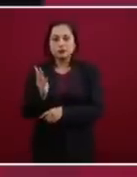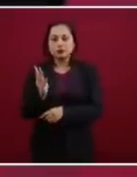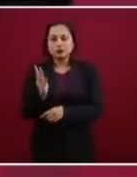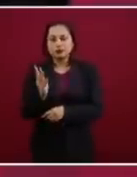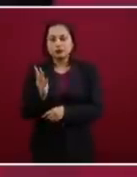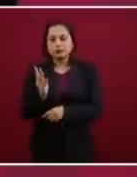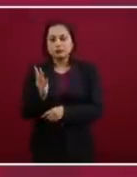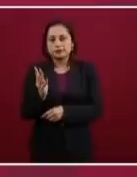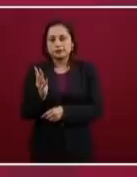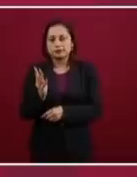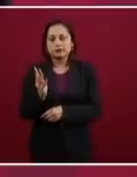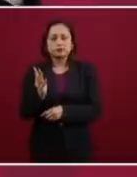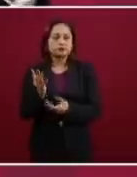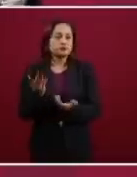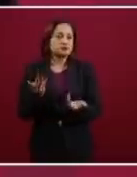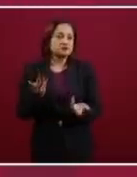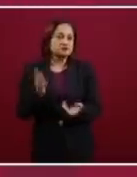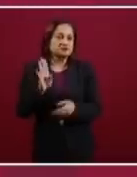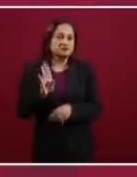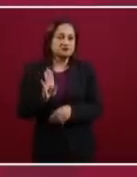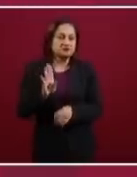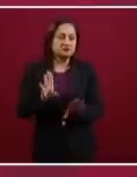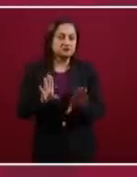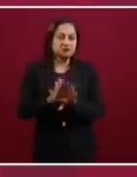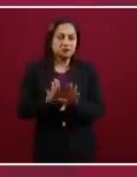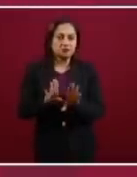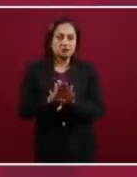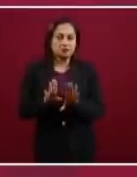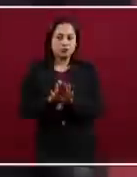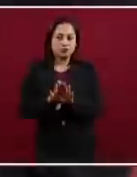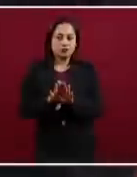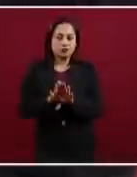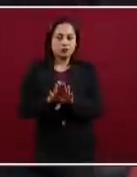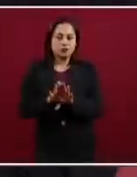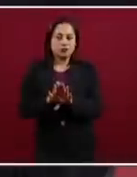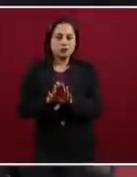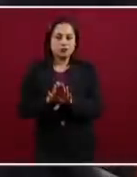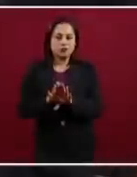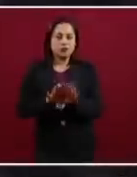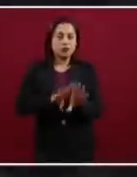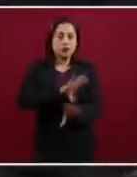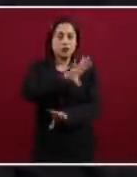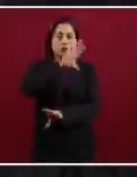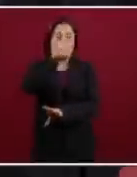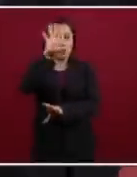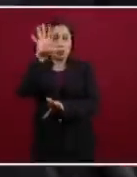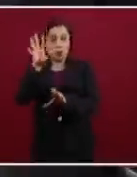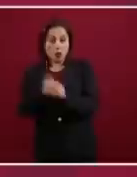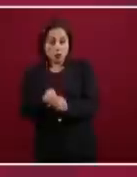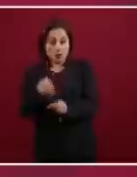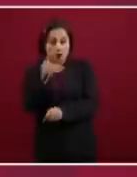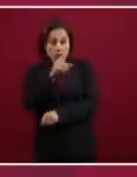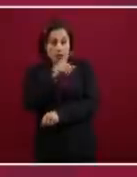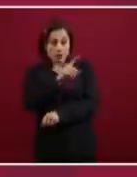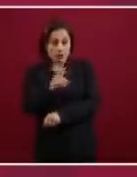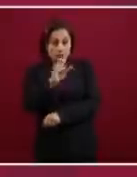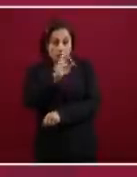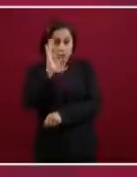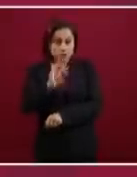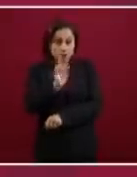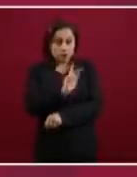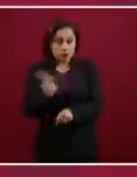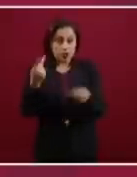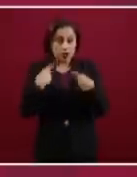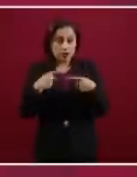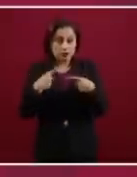si se tratara de todos los pueblos de toda la etnia o de toda la cultura